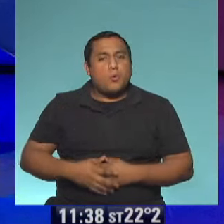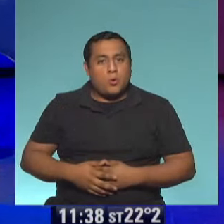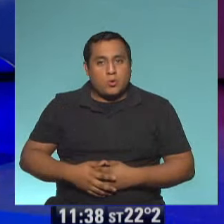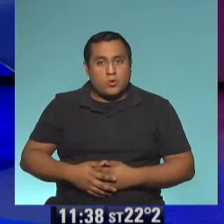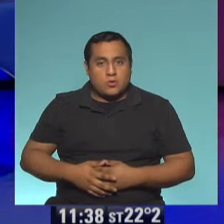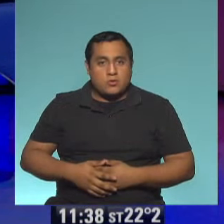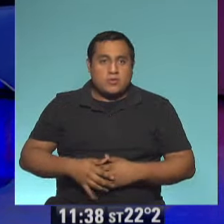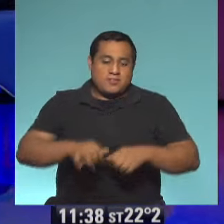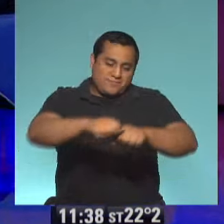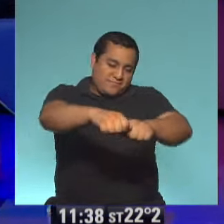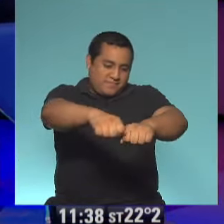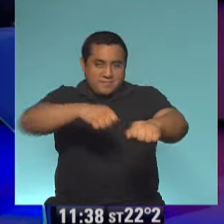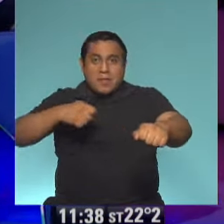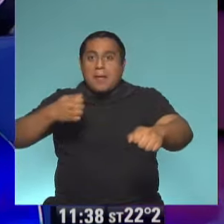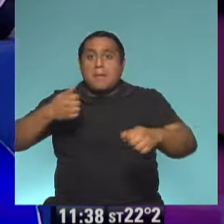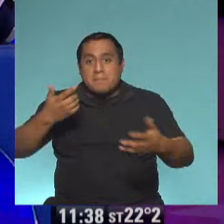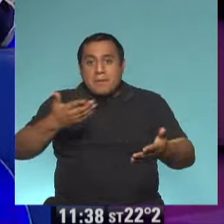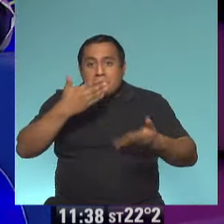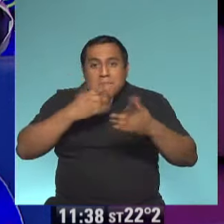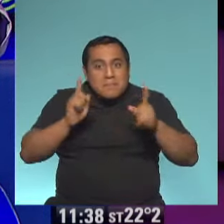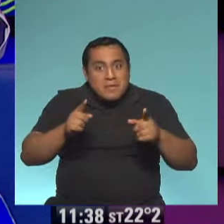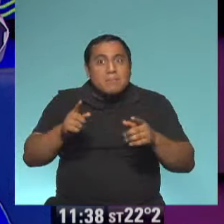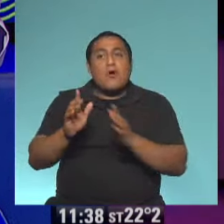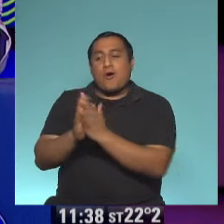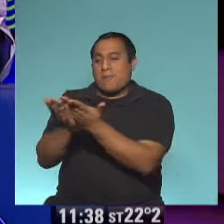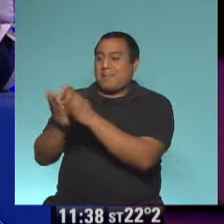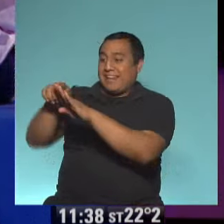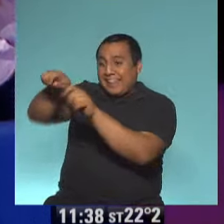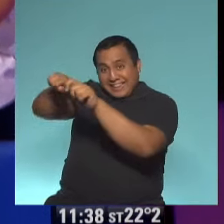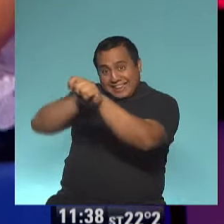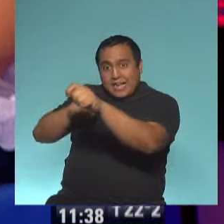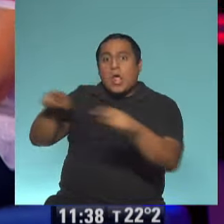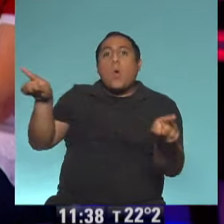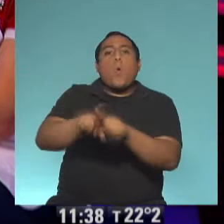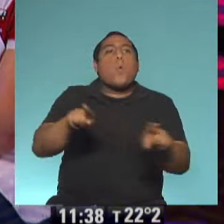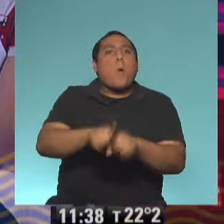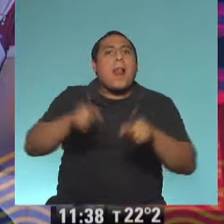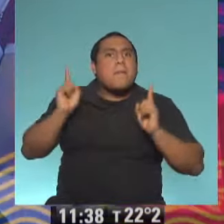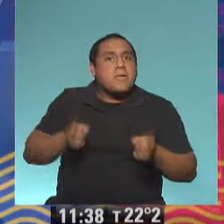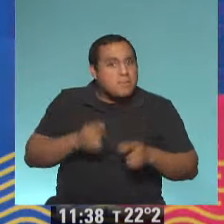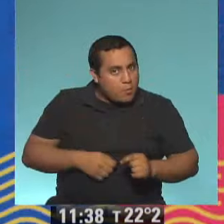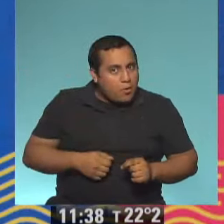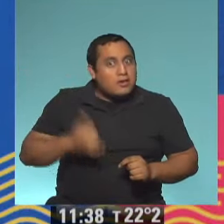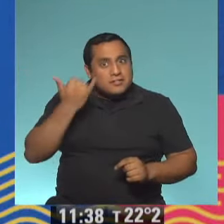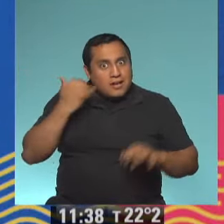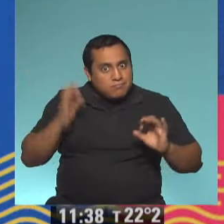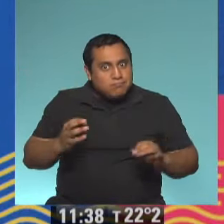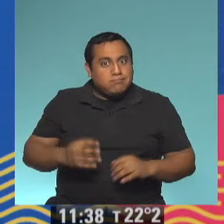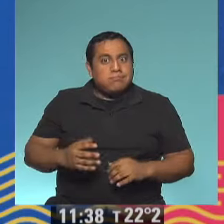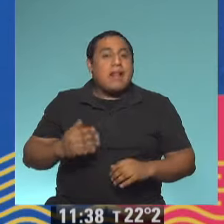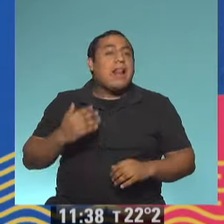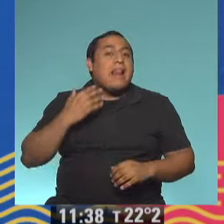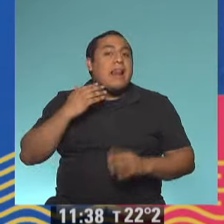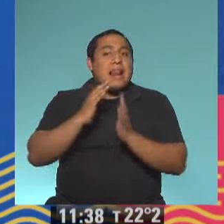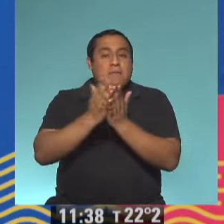abriendo rasgando el papel, el mismo que hemos visto rasgado afuera. ¡Ya está sucediendo! Estamos viendo el libro